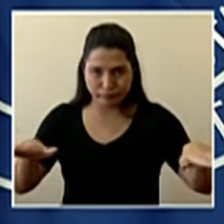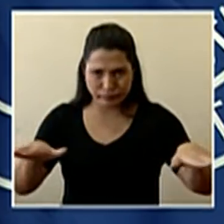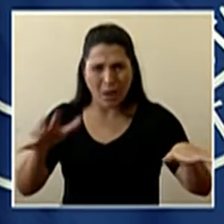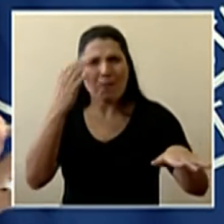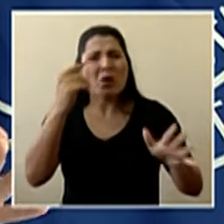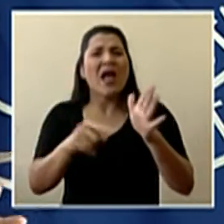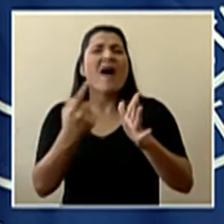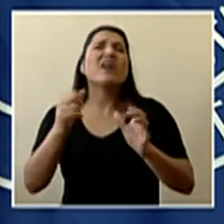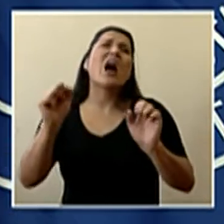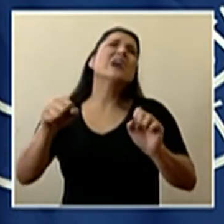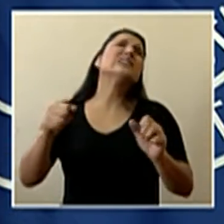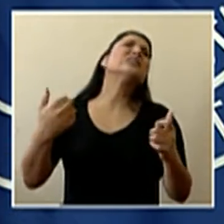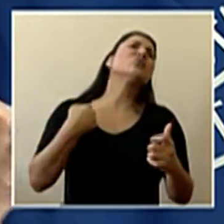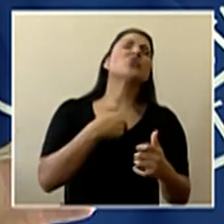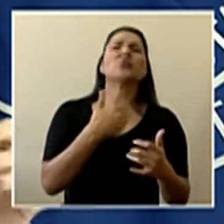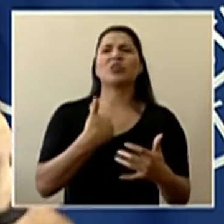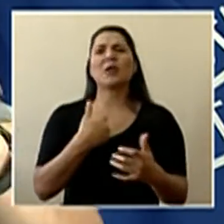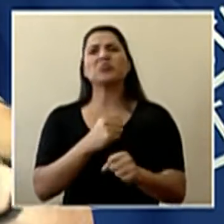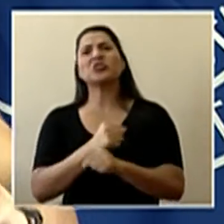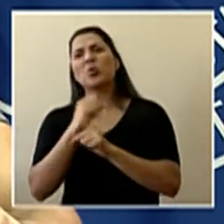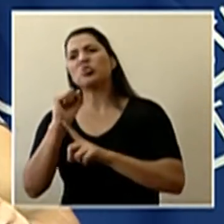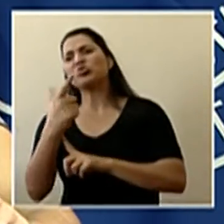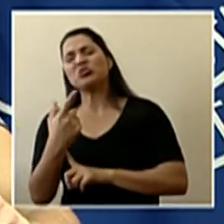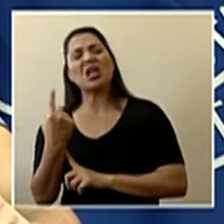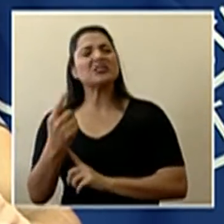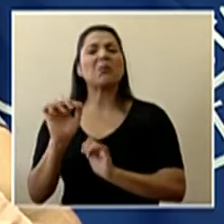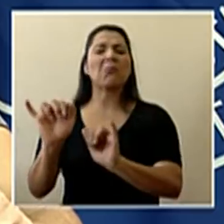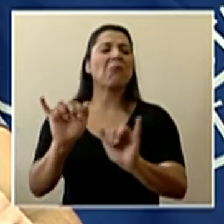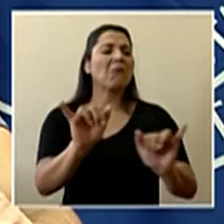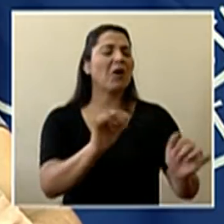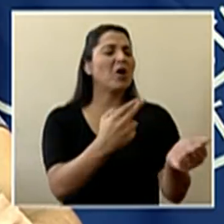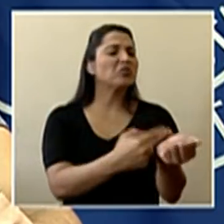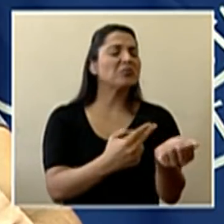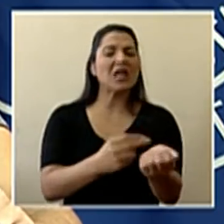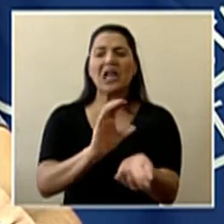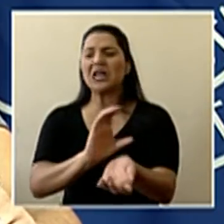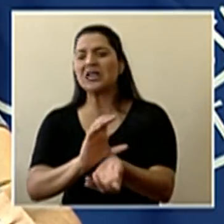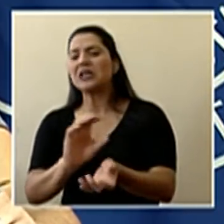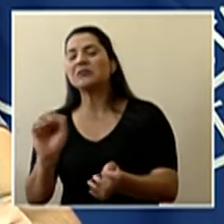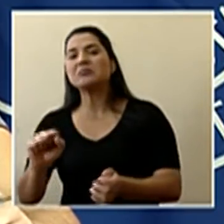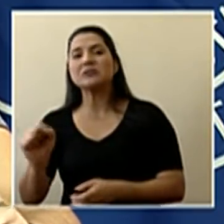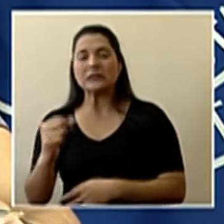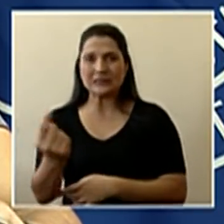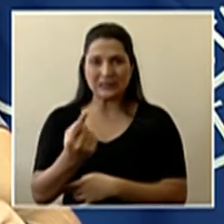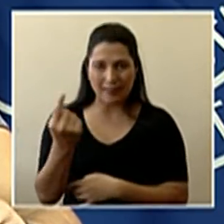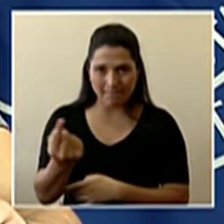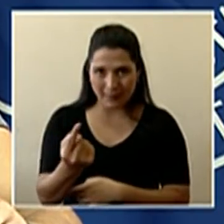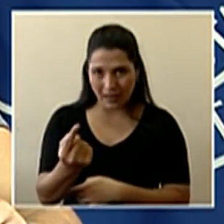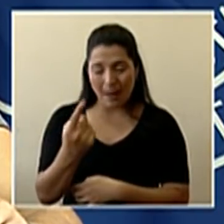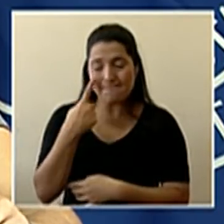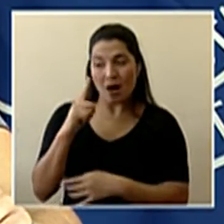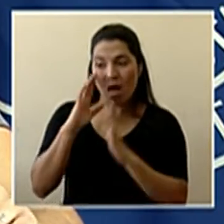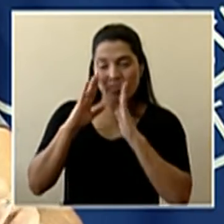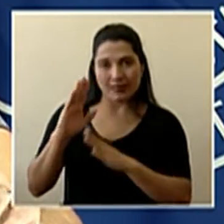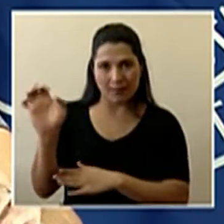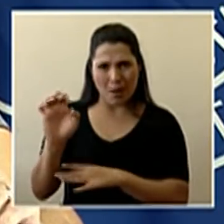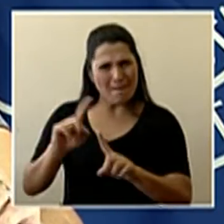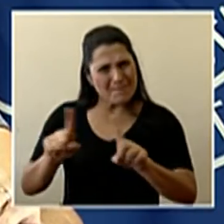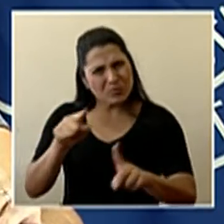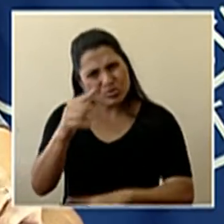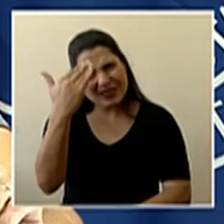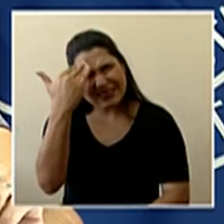que tenemos el sistema de seguridad social que siempre está ahí para los casos urgentes. Imagínense qué crítico sería, qué feo